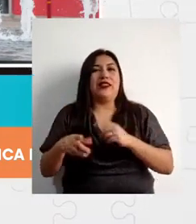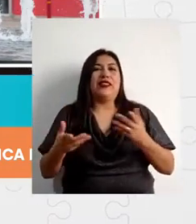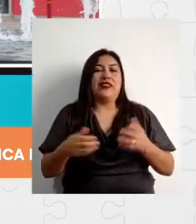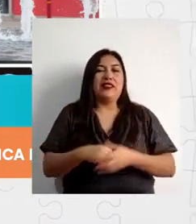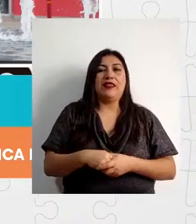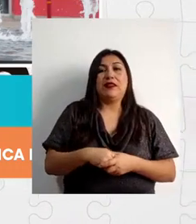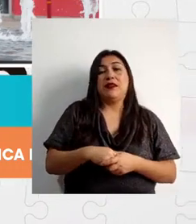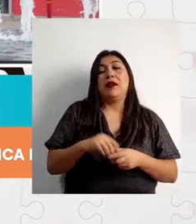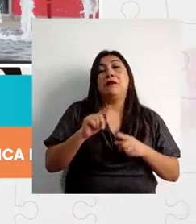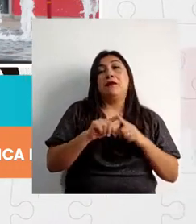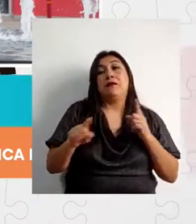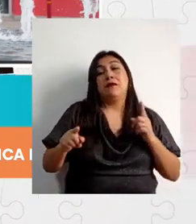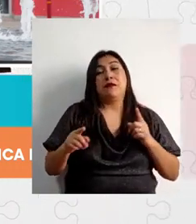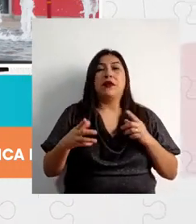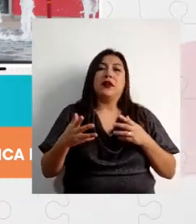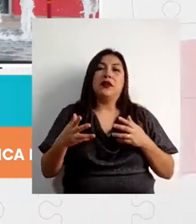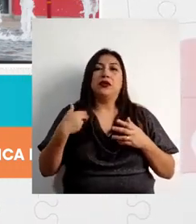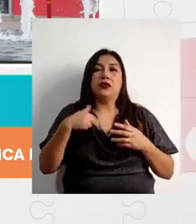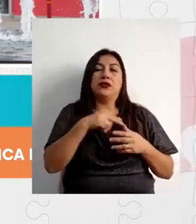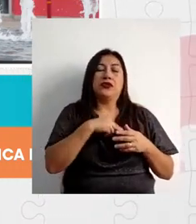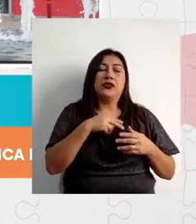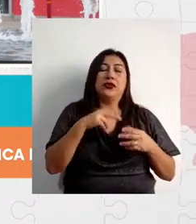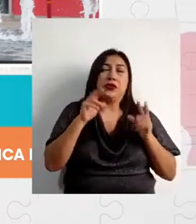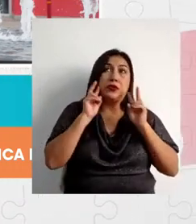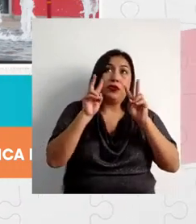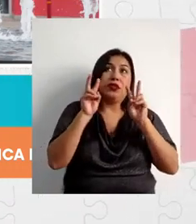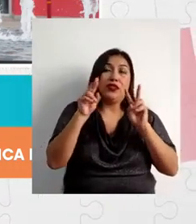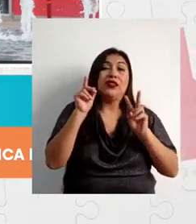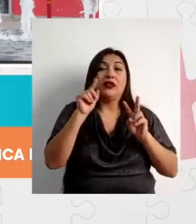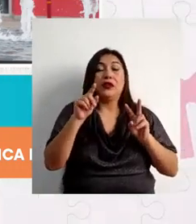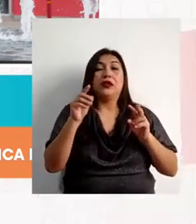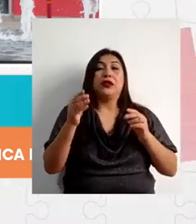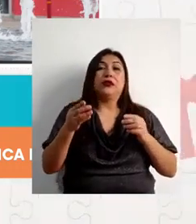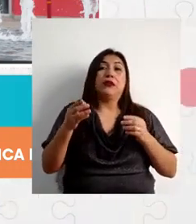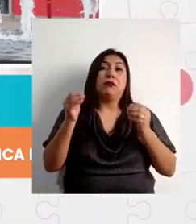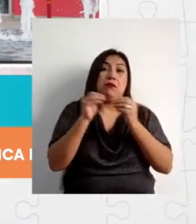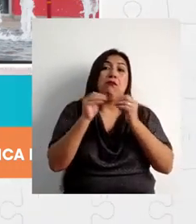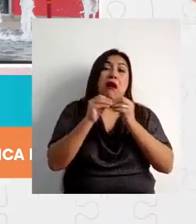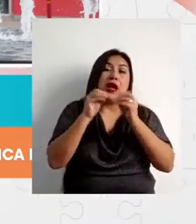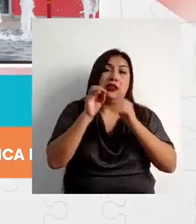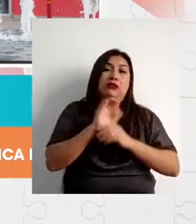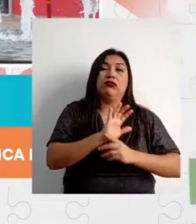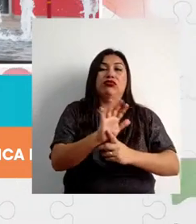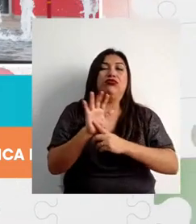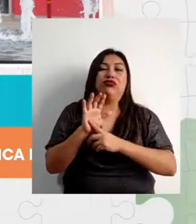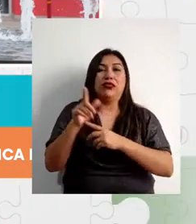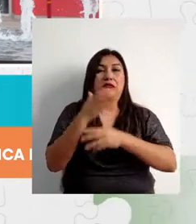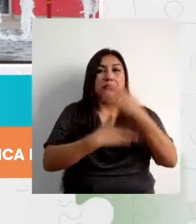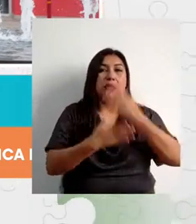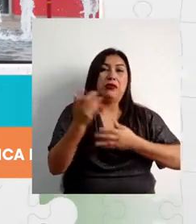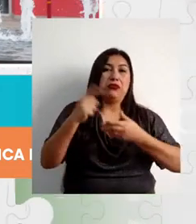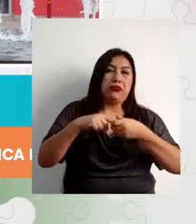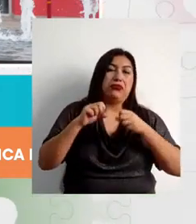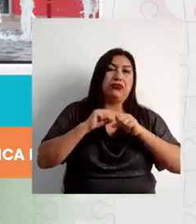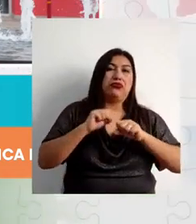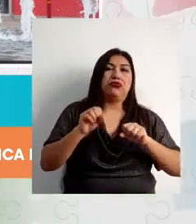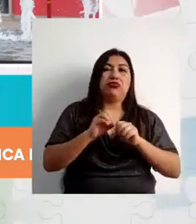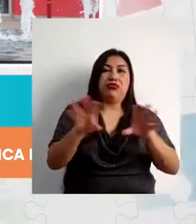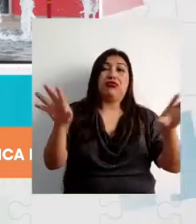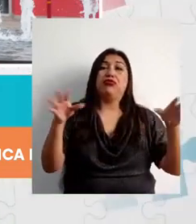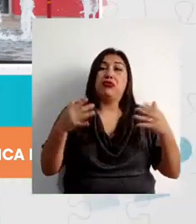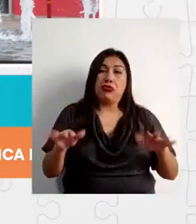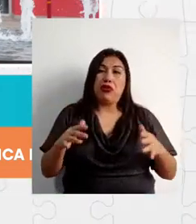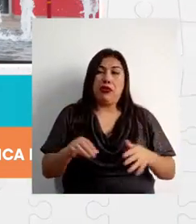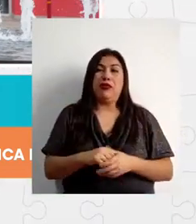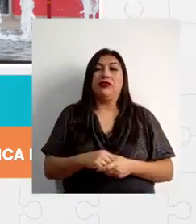menos va a haber una visibilidad mayor de la que se tuvo en Tokio. Qué bueno, cada día es más importante, cada